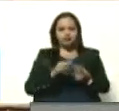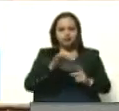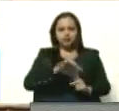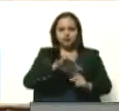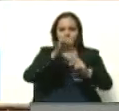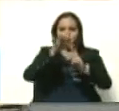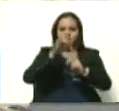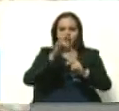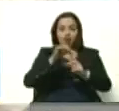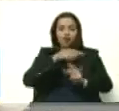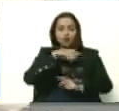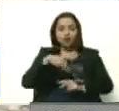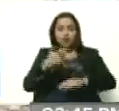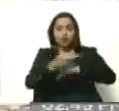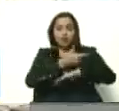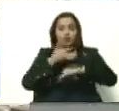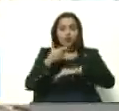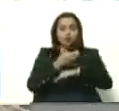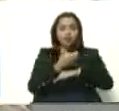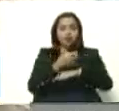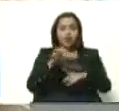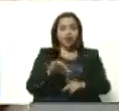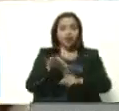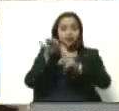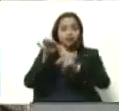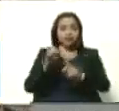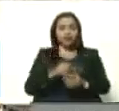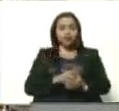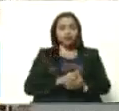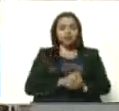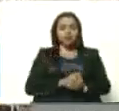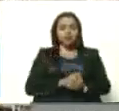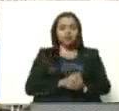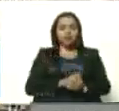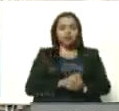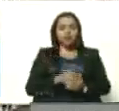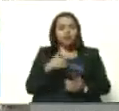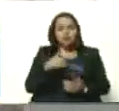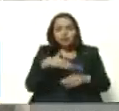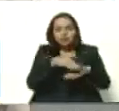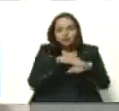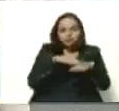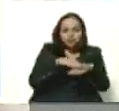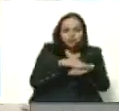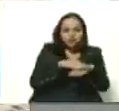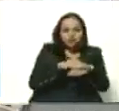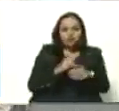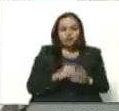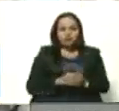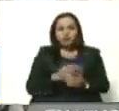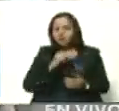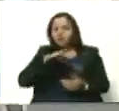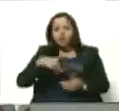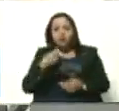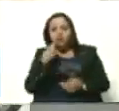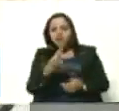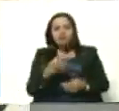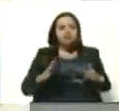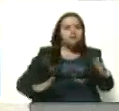a nuestros gobernadores y gobernadoras electas, no hay excusa. No podemos utilizar el bloqueo como